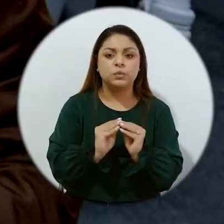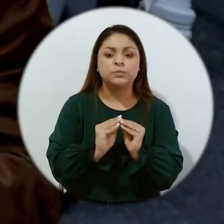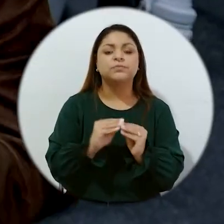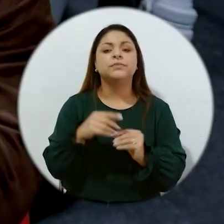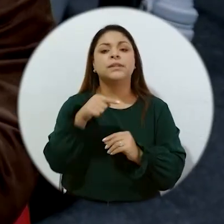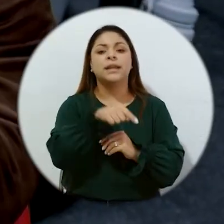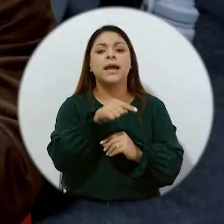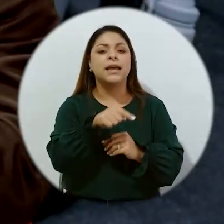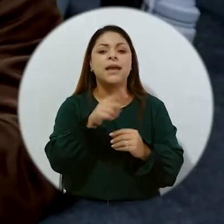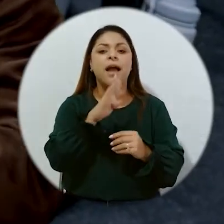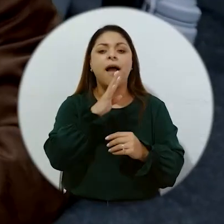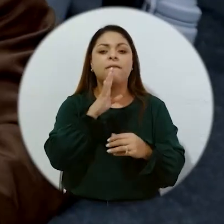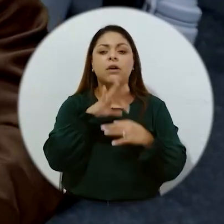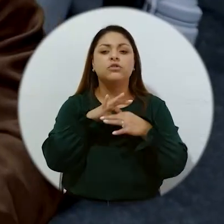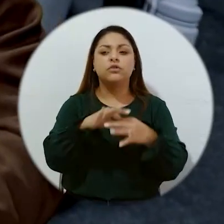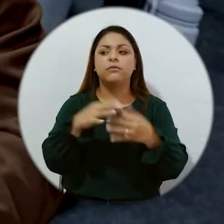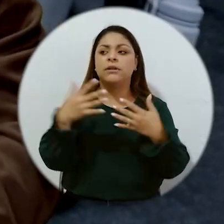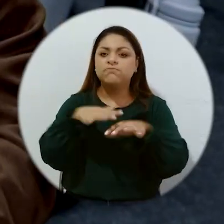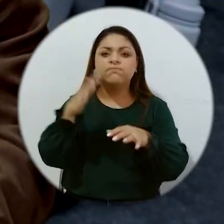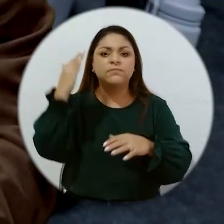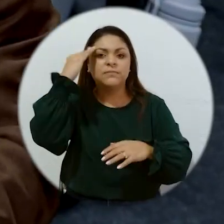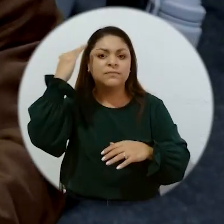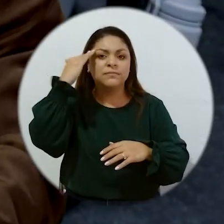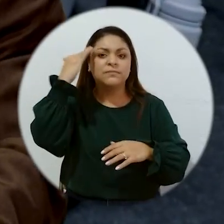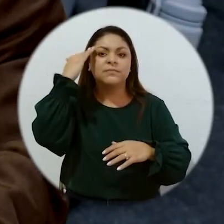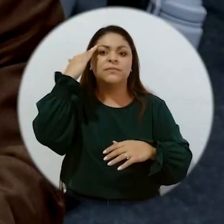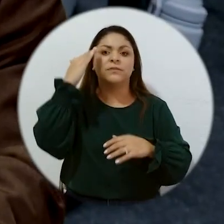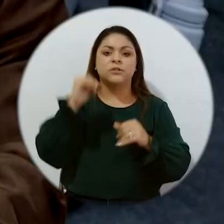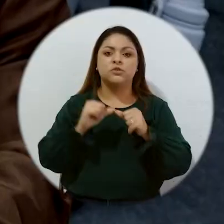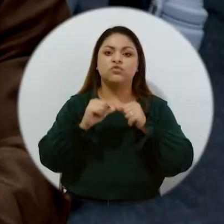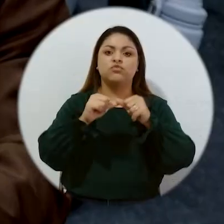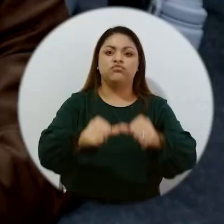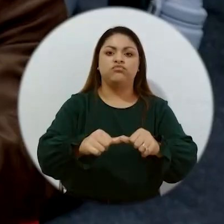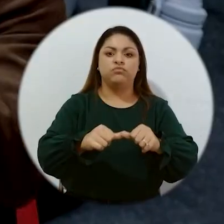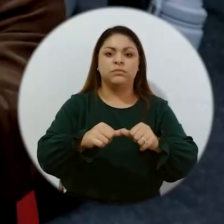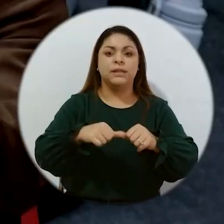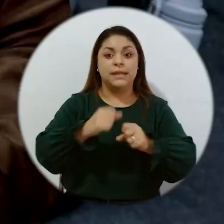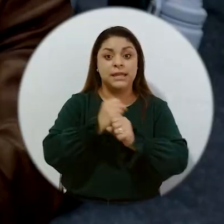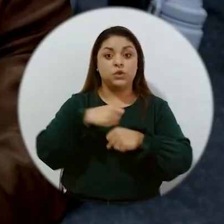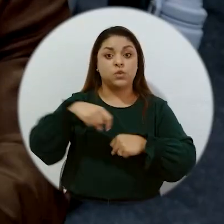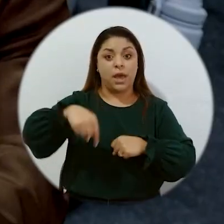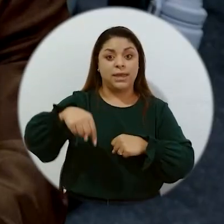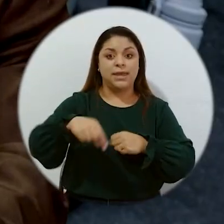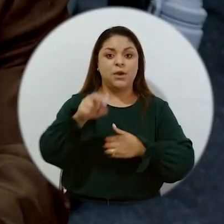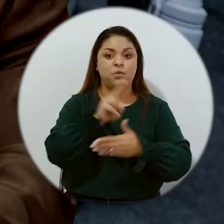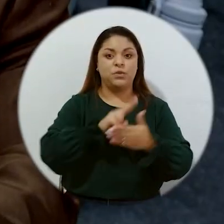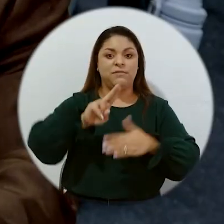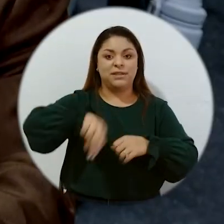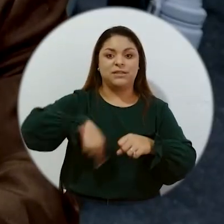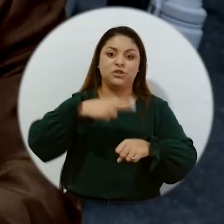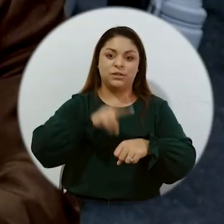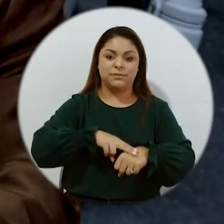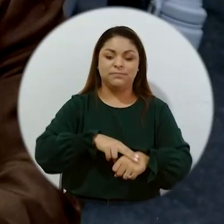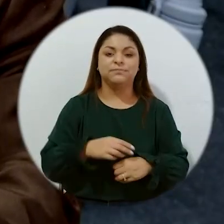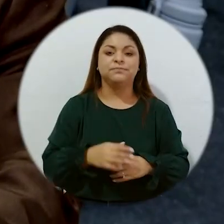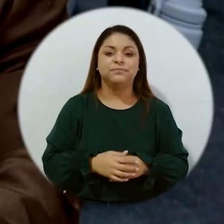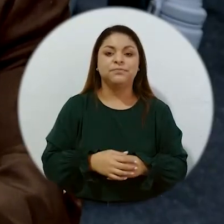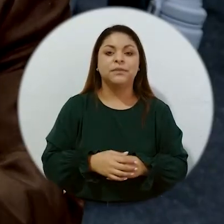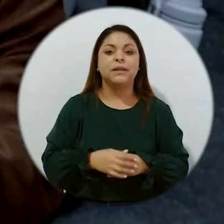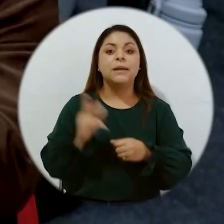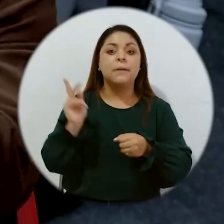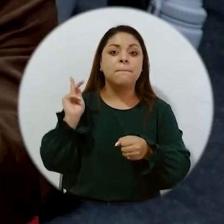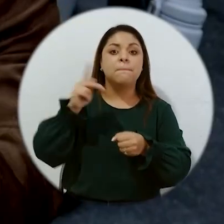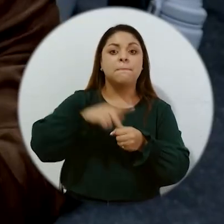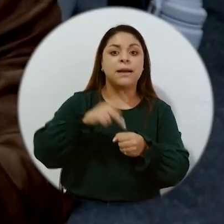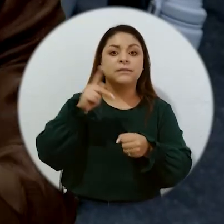sobre integrando saberes para un océano sostenible que se realizó aquí en la Universidad Nacional,